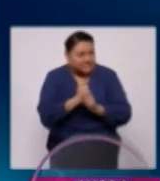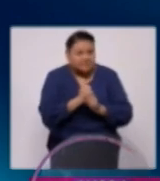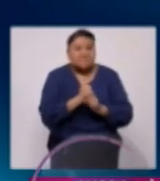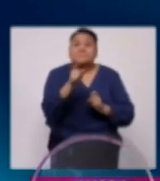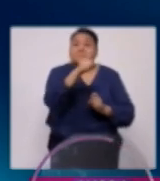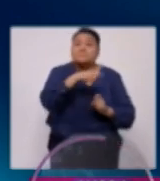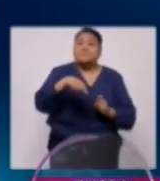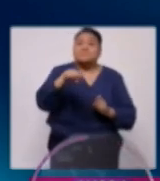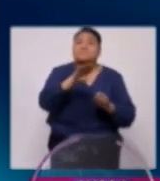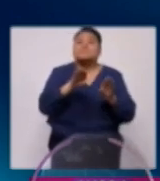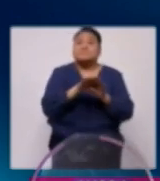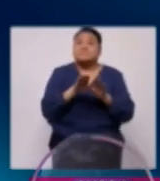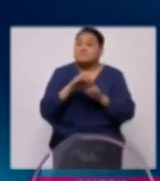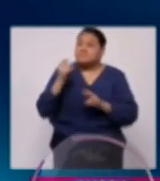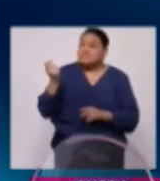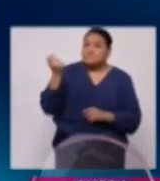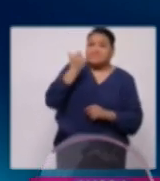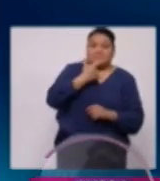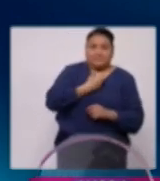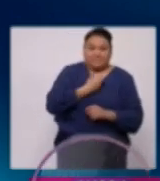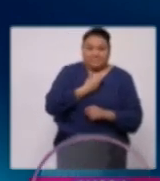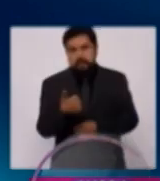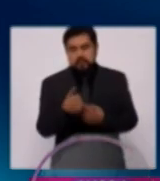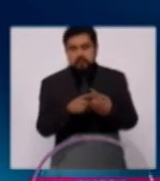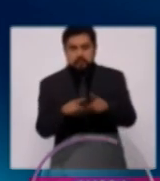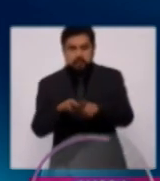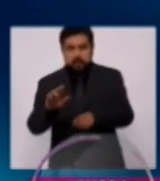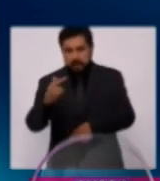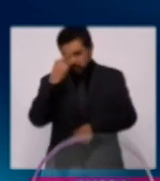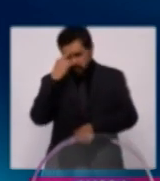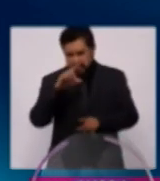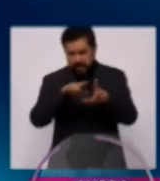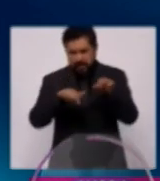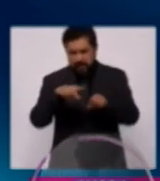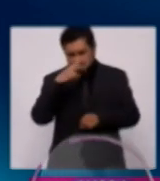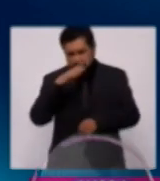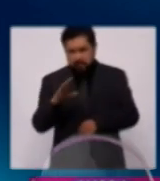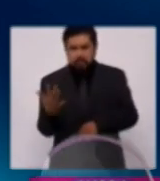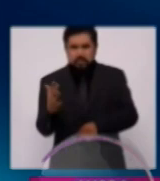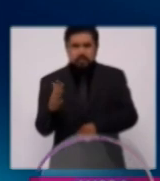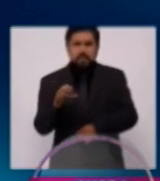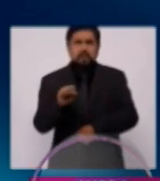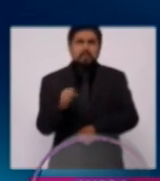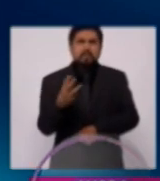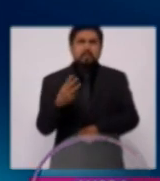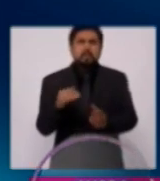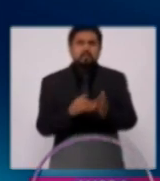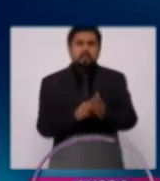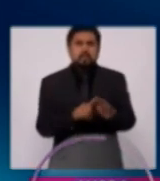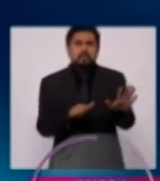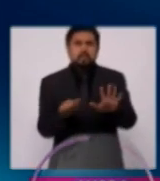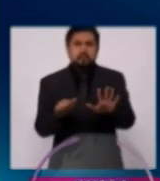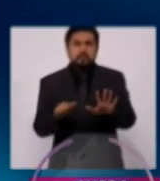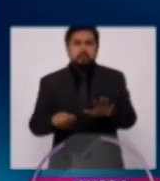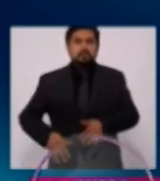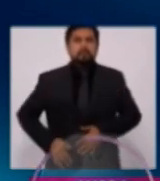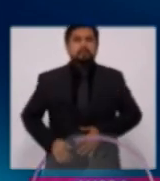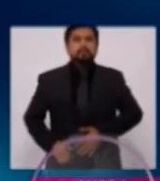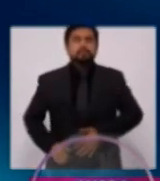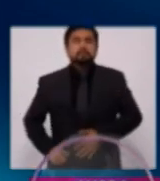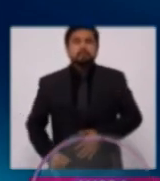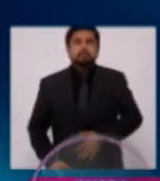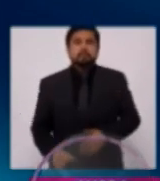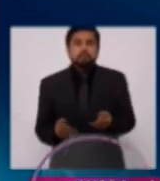esparcimiento, mientras que el gasto monetario corriente promedio trimestral de los hogares en áreas urbanas fue de 1.6 veces el de las